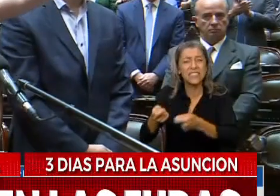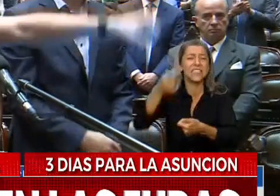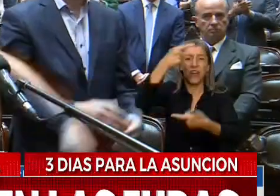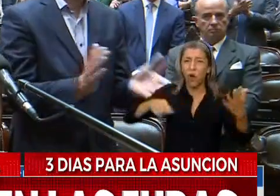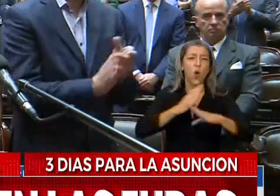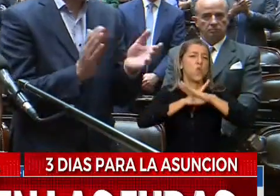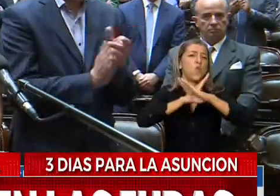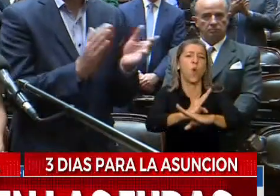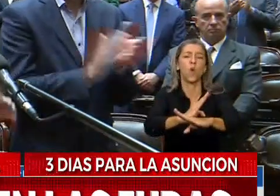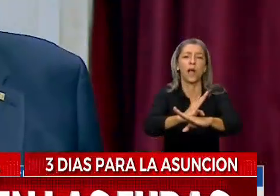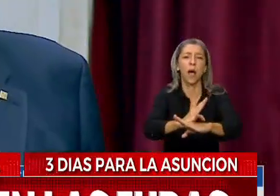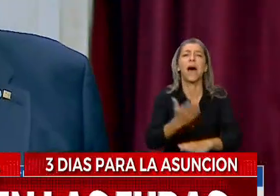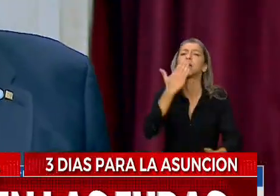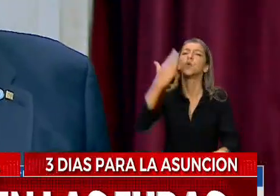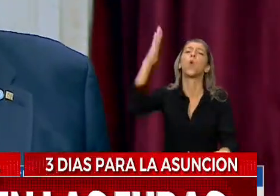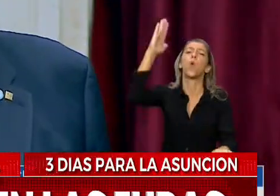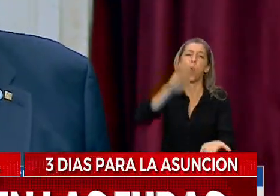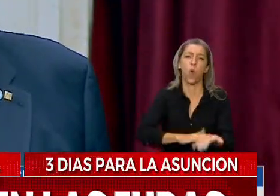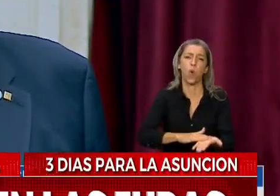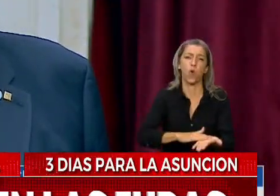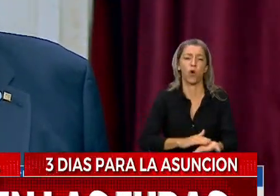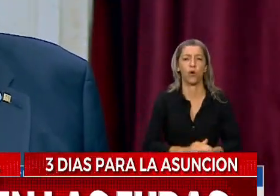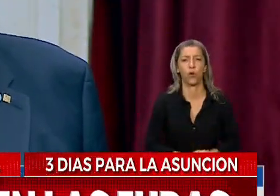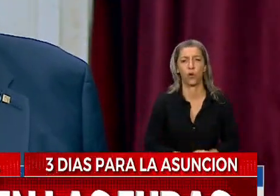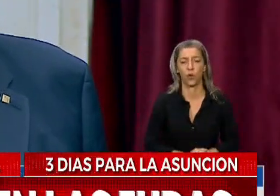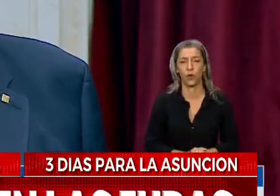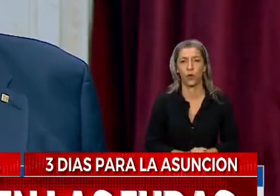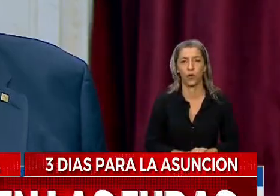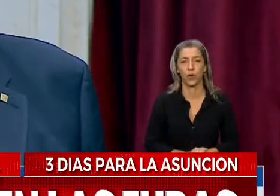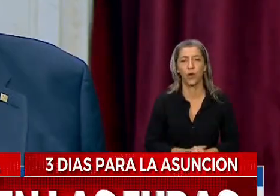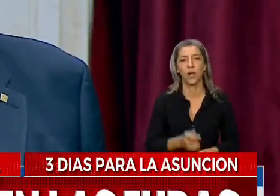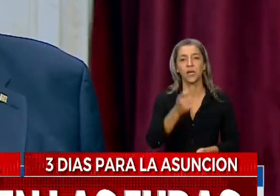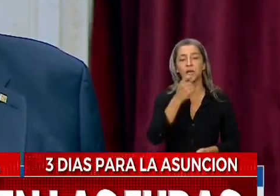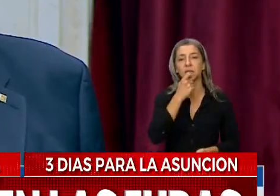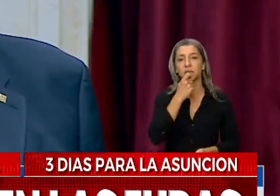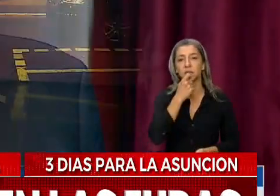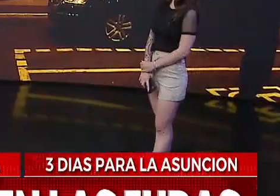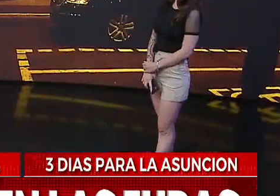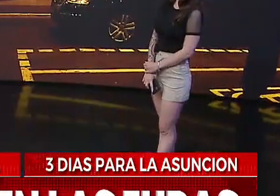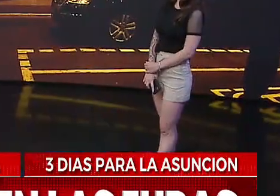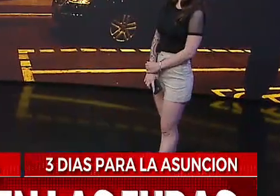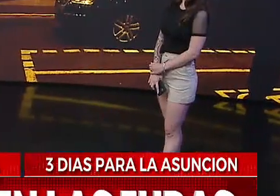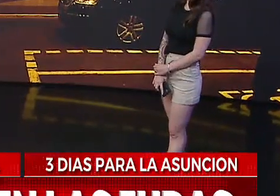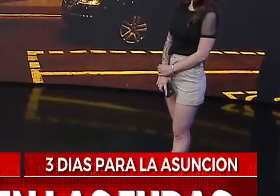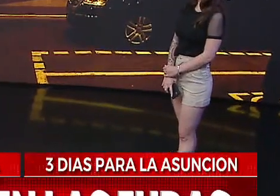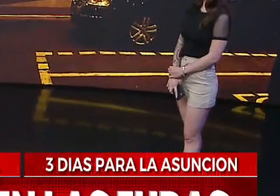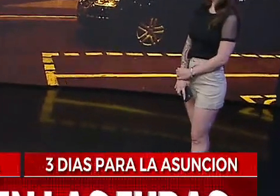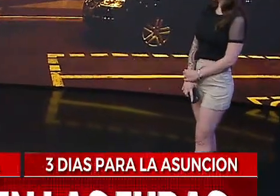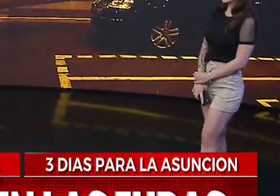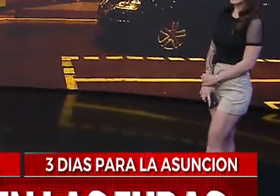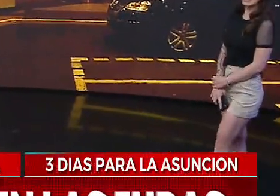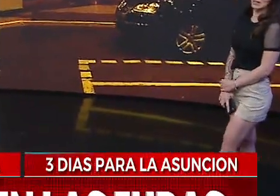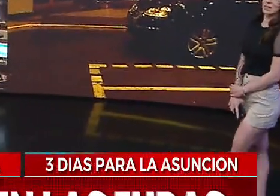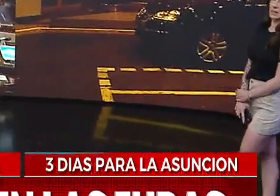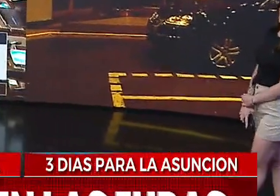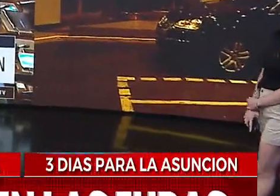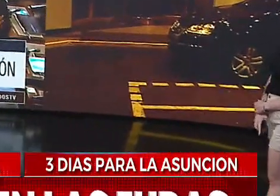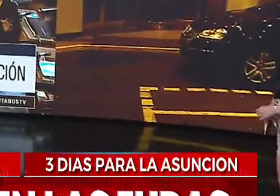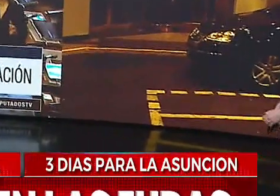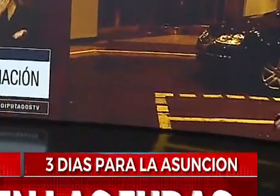juro. Bueno, Dani. Un congreso caliente, ¿no? Sí. Un congreso caliente el